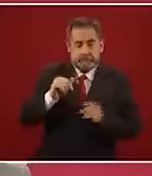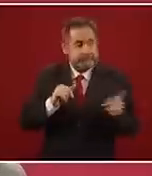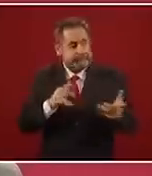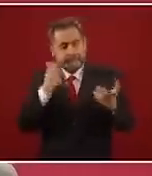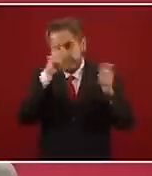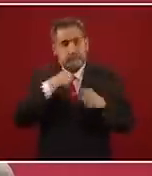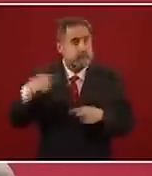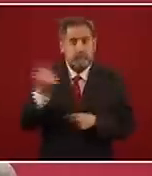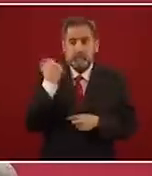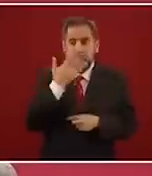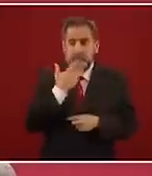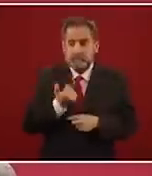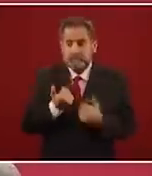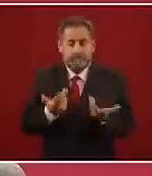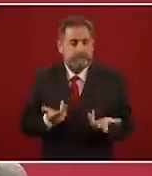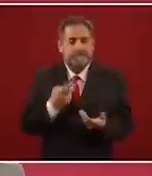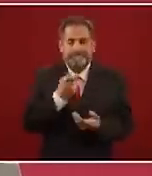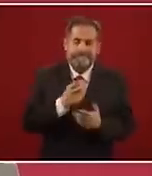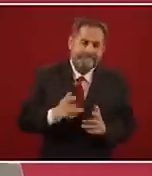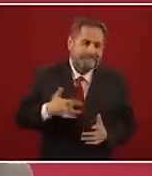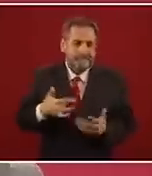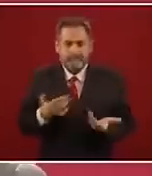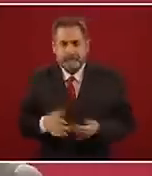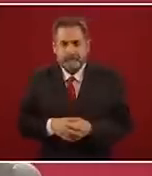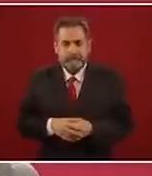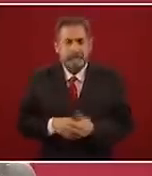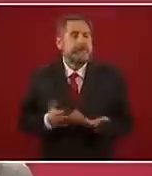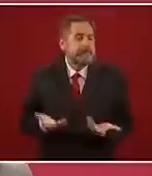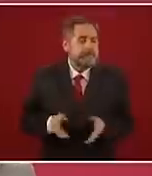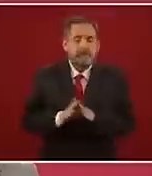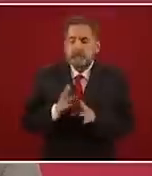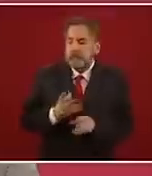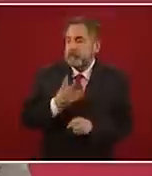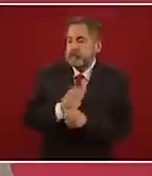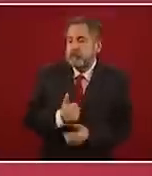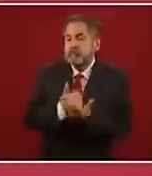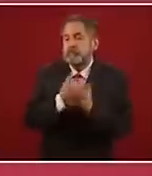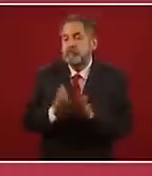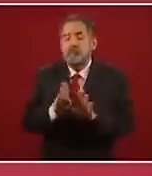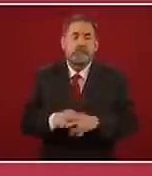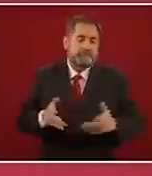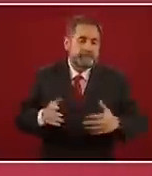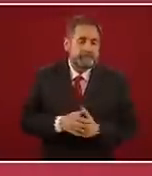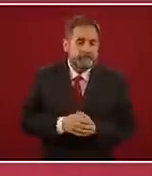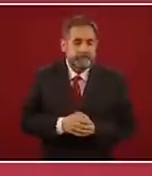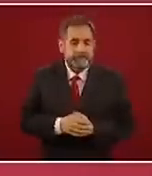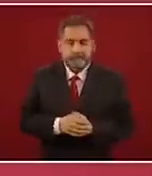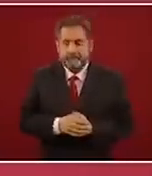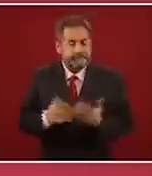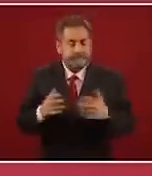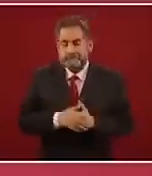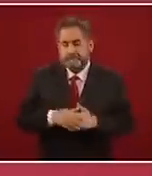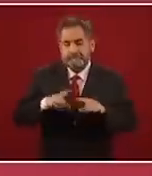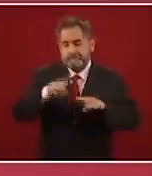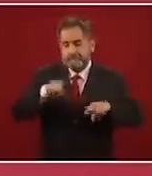complica, pues desde luego, la calidad del servicio. ¿Cómo se ha subsanado esto a lo largo de la historia? A veces hay